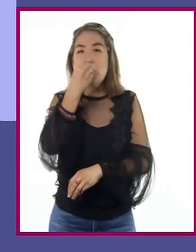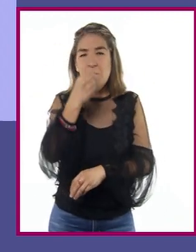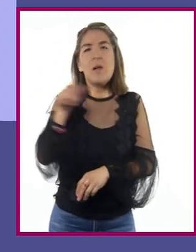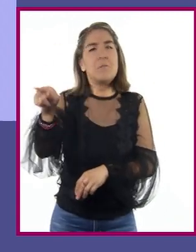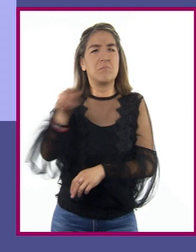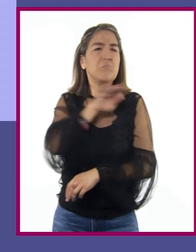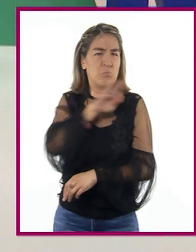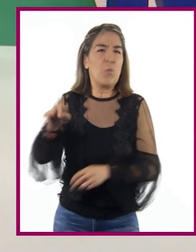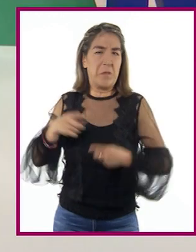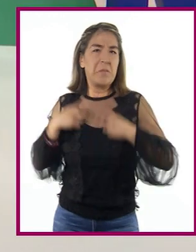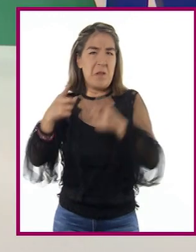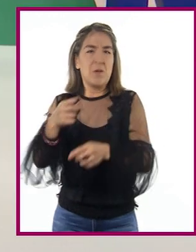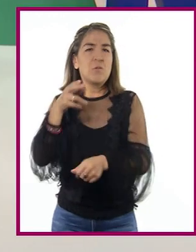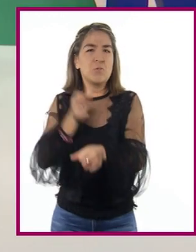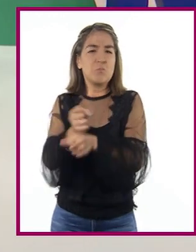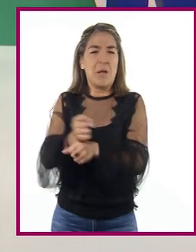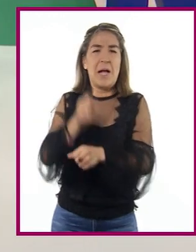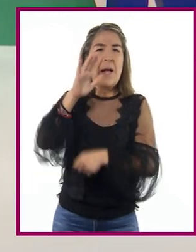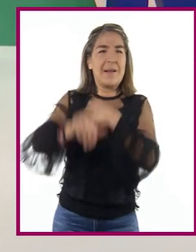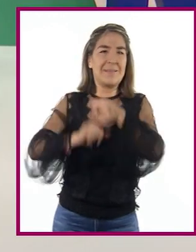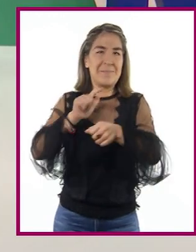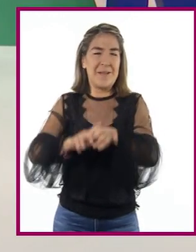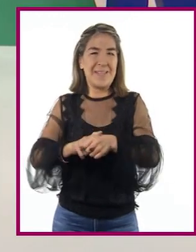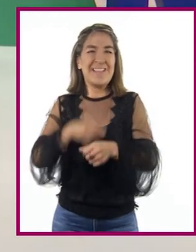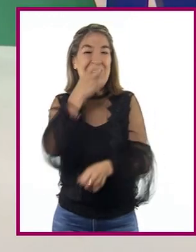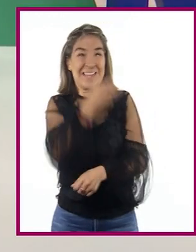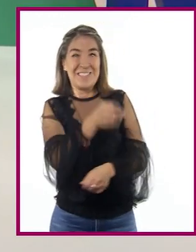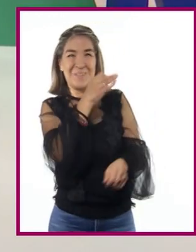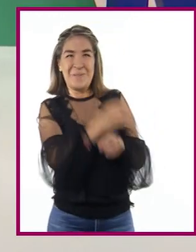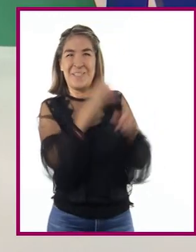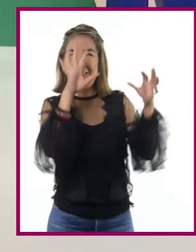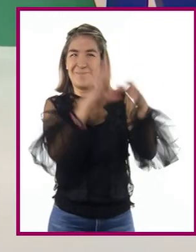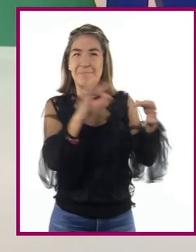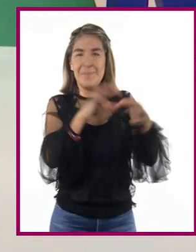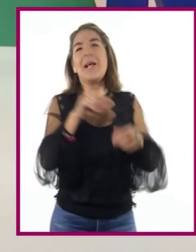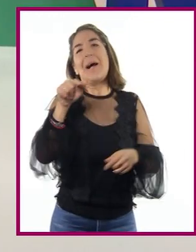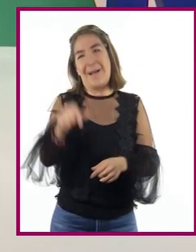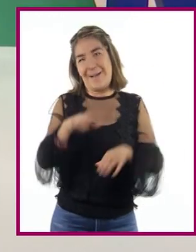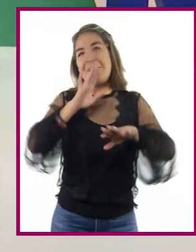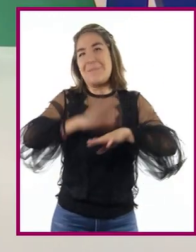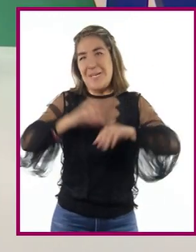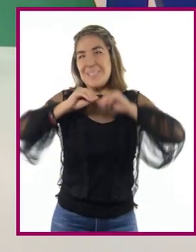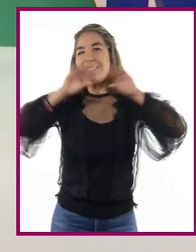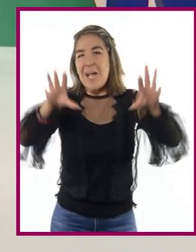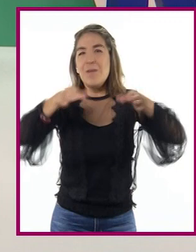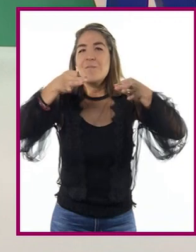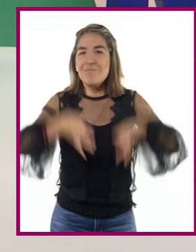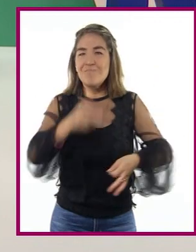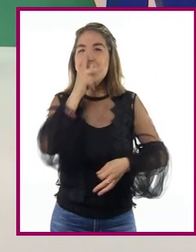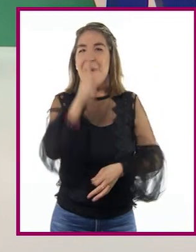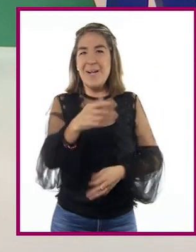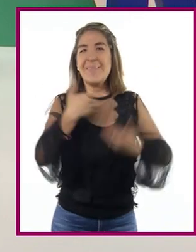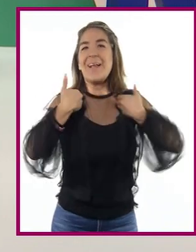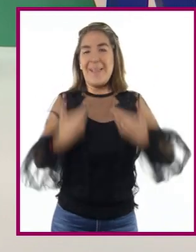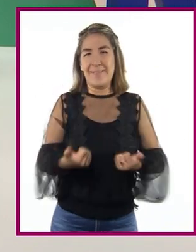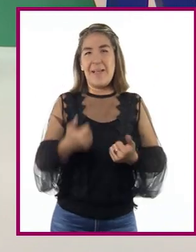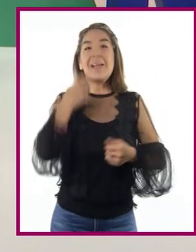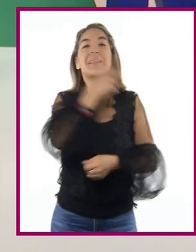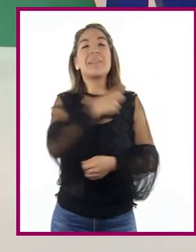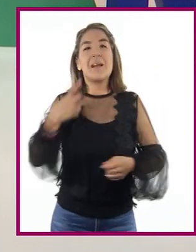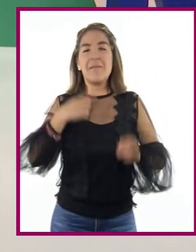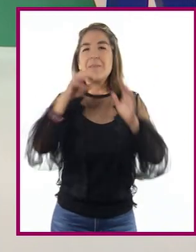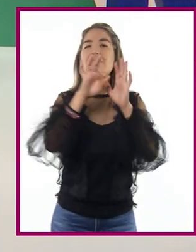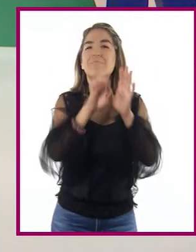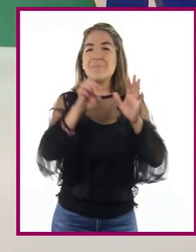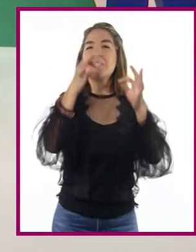permitido. Creo que de esta manera es más entendible y formal, profesora. Es importante cómo